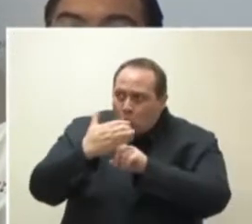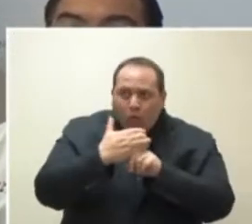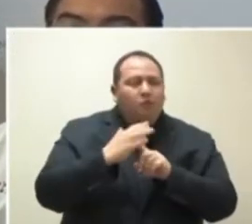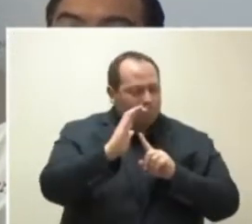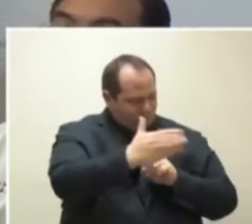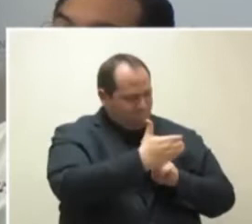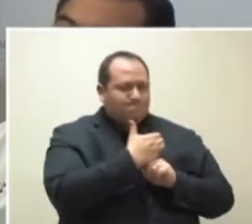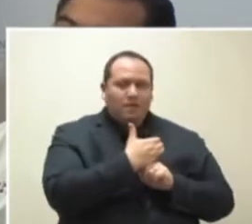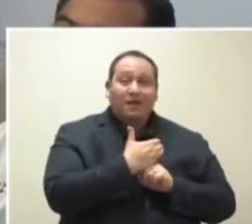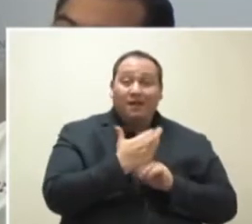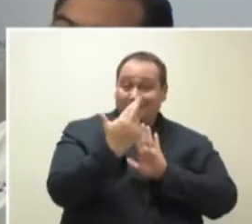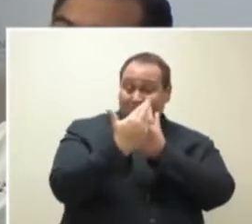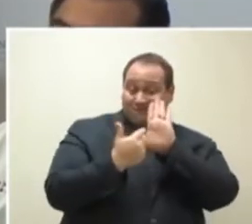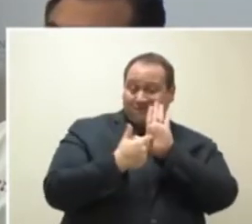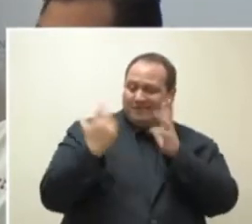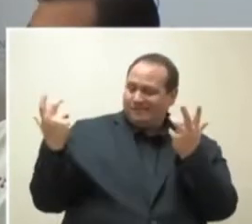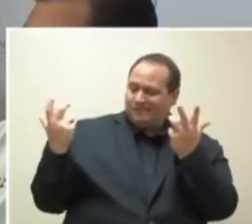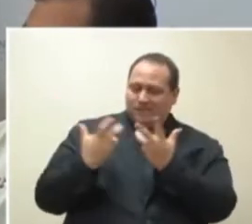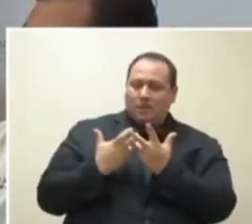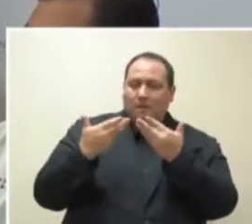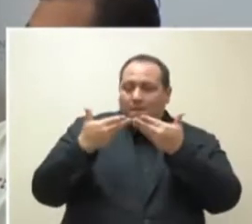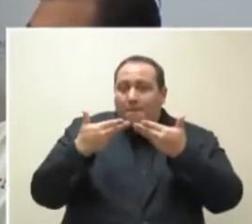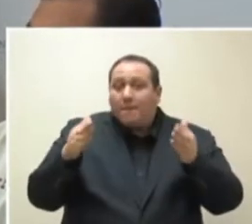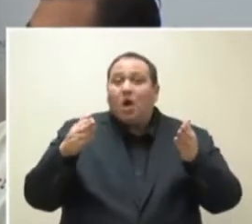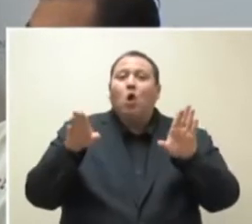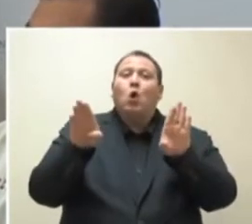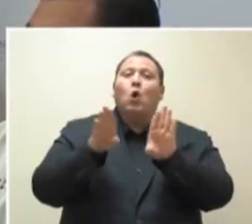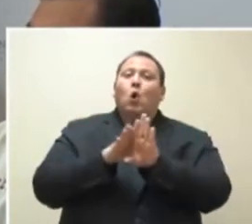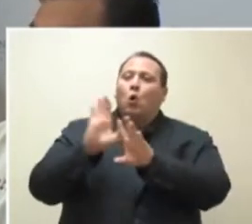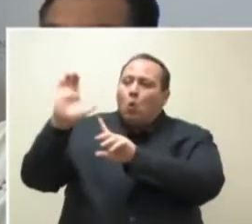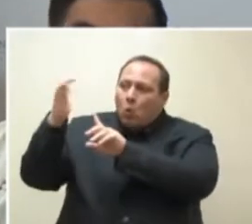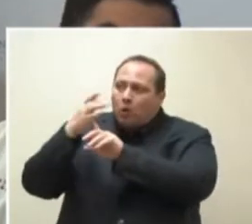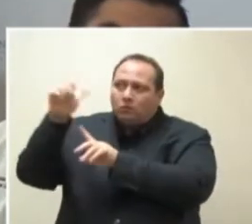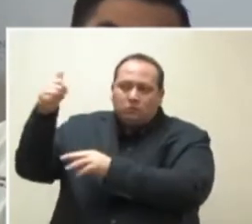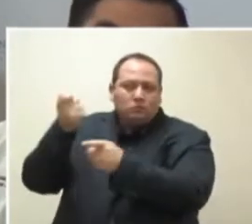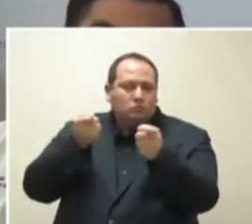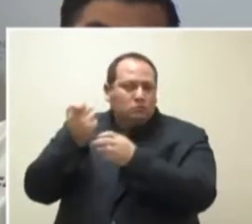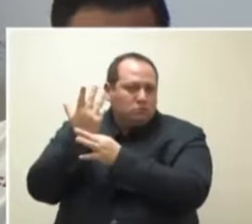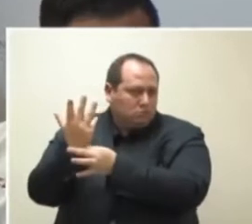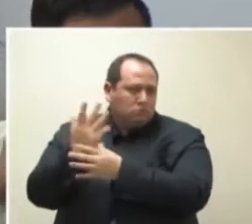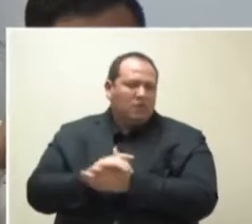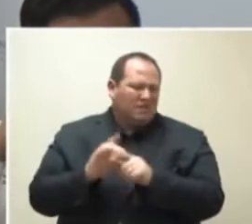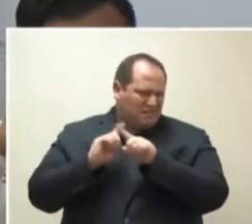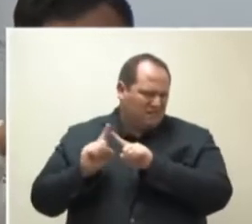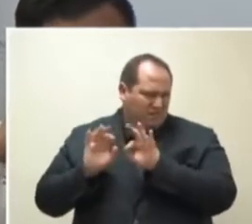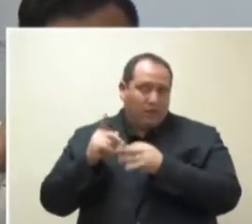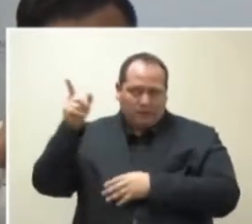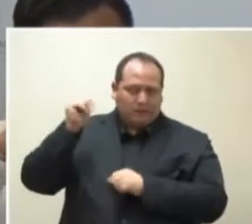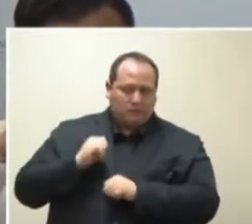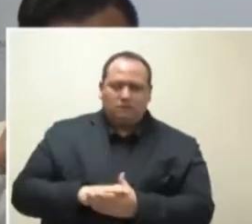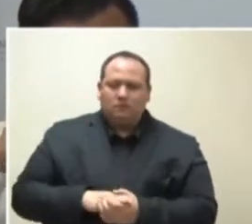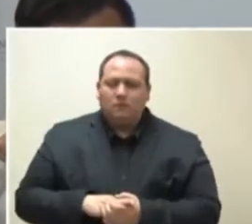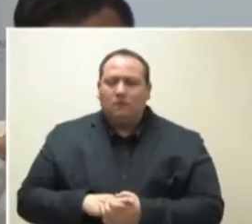Esta normatividad es la que regula el acceso al mecanismo de protección en cualquiera de sus modalidades, ya